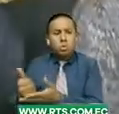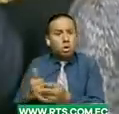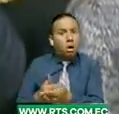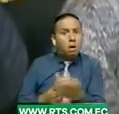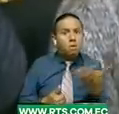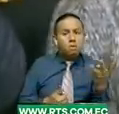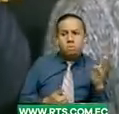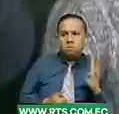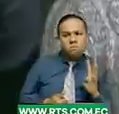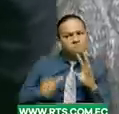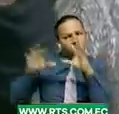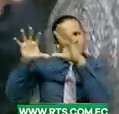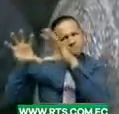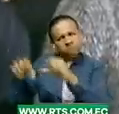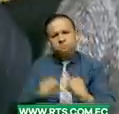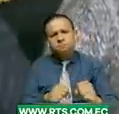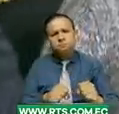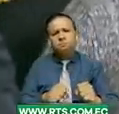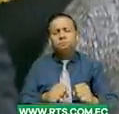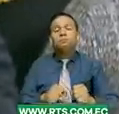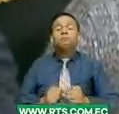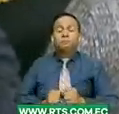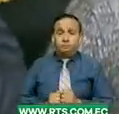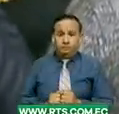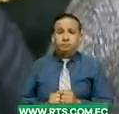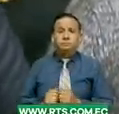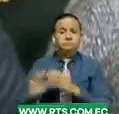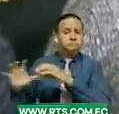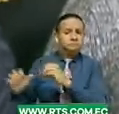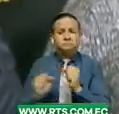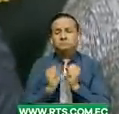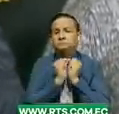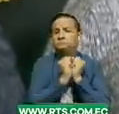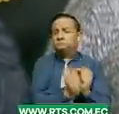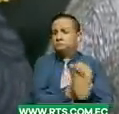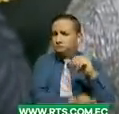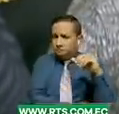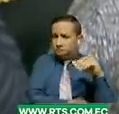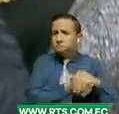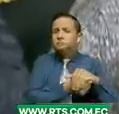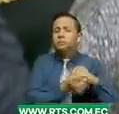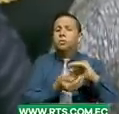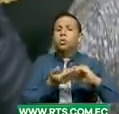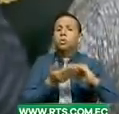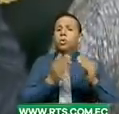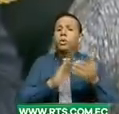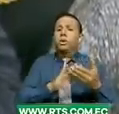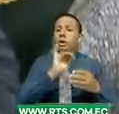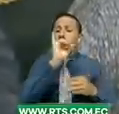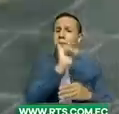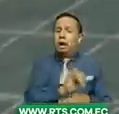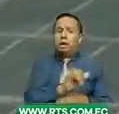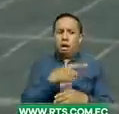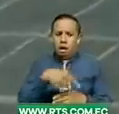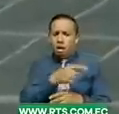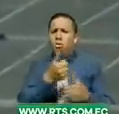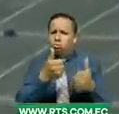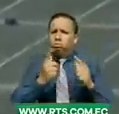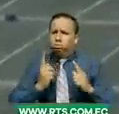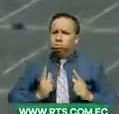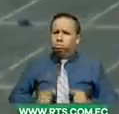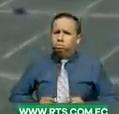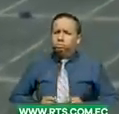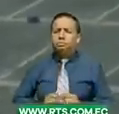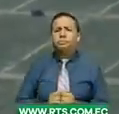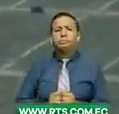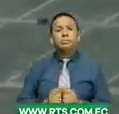en el sector de Cajas y Tabacundo, es en ese sector. Están en la comunidad y conocemos que están en buenas condiciones. En Quito, la protesta